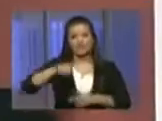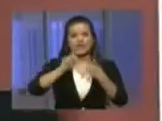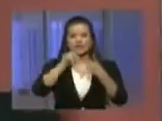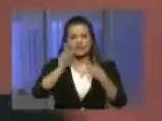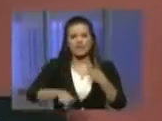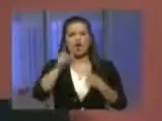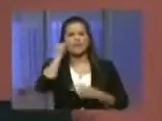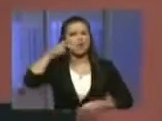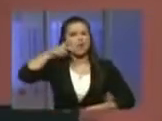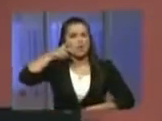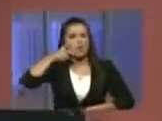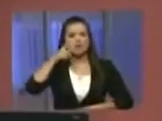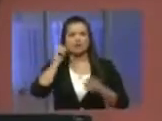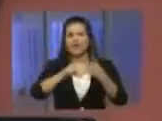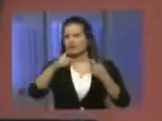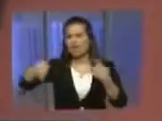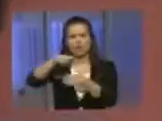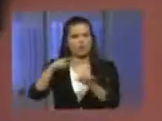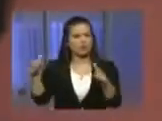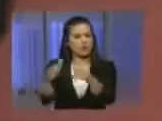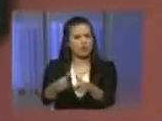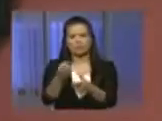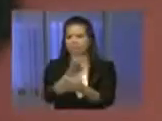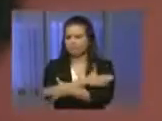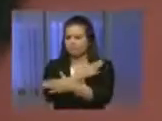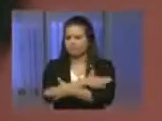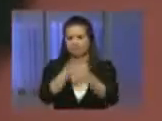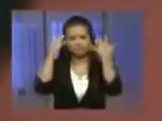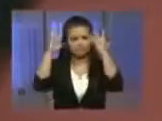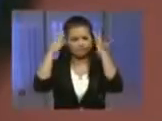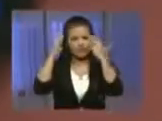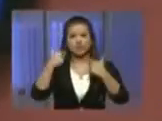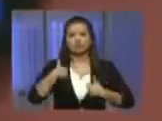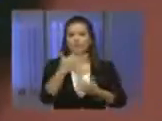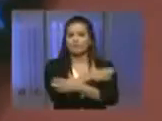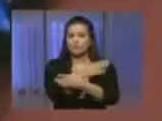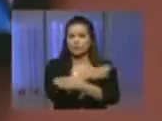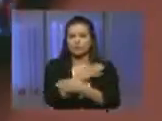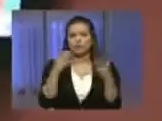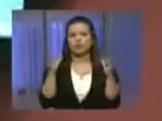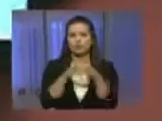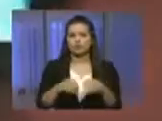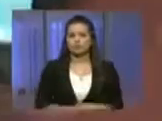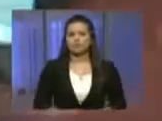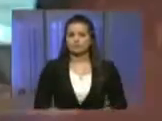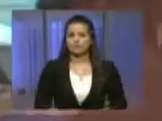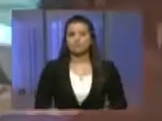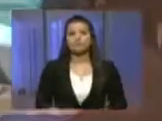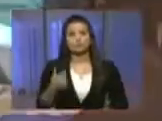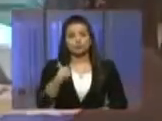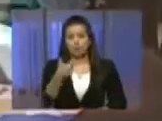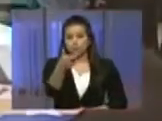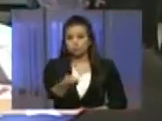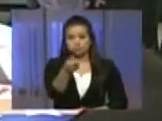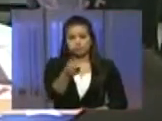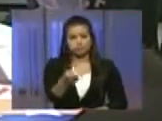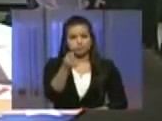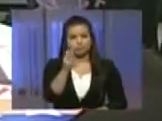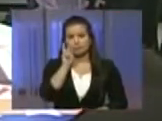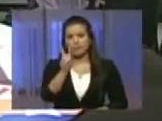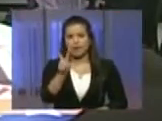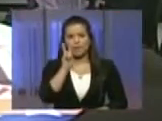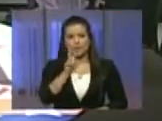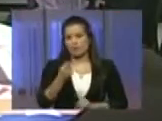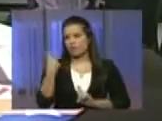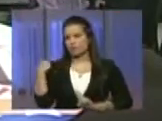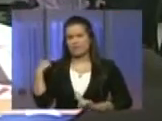Delgado Rivera a todos desde aquí Les envío mi felicitaciones he podido ver toda la programación desde el